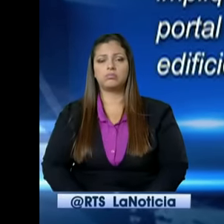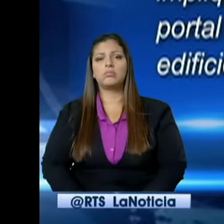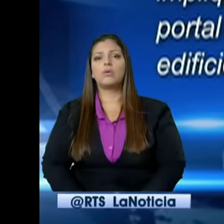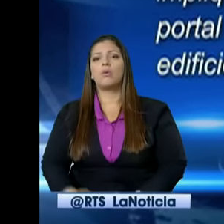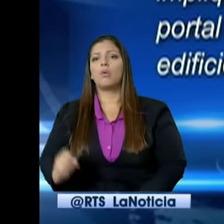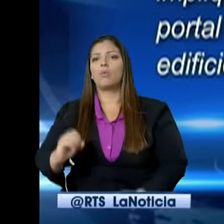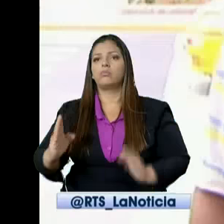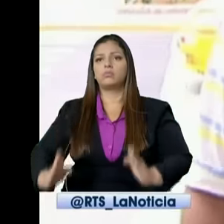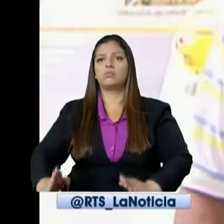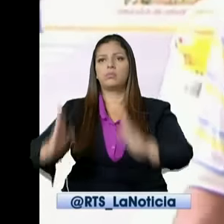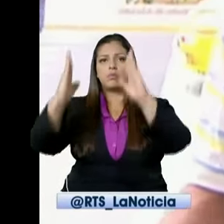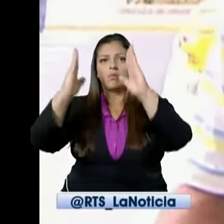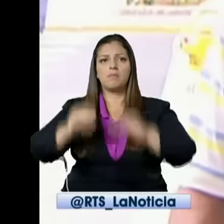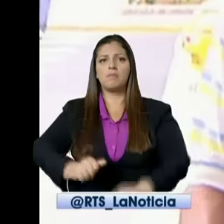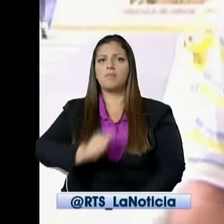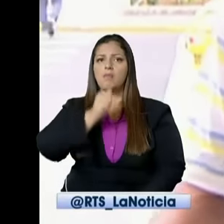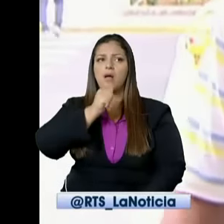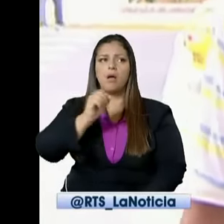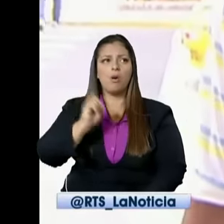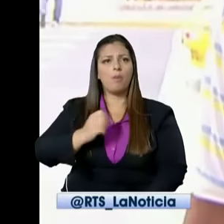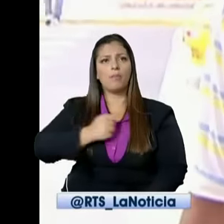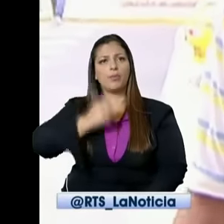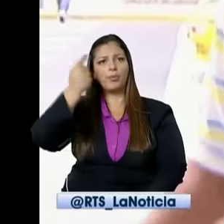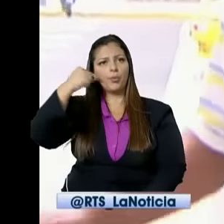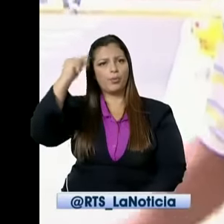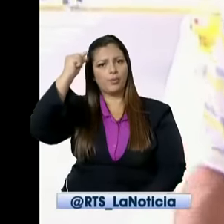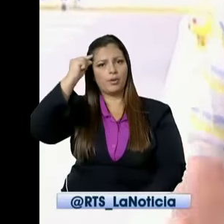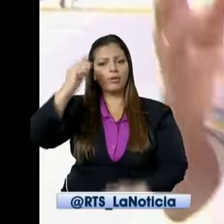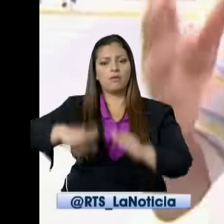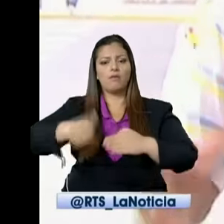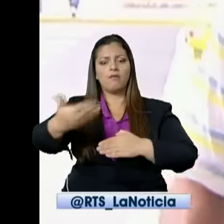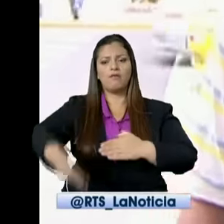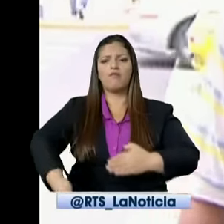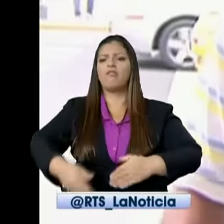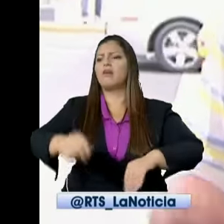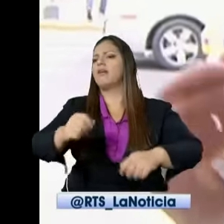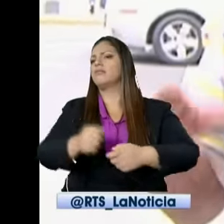públicos o privados. Lo que hacen ellos es quitarle la herramienta y